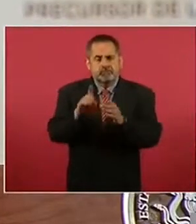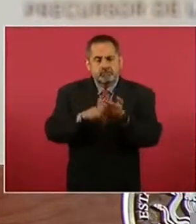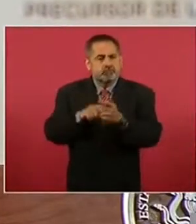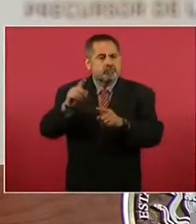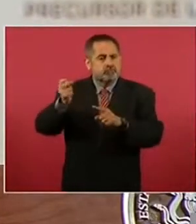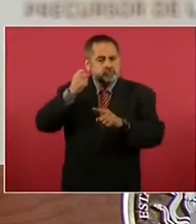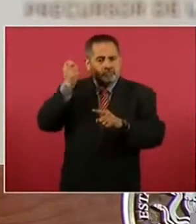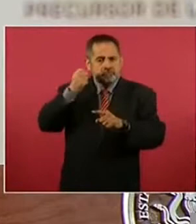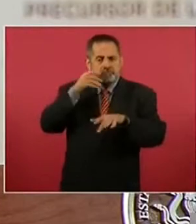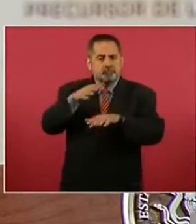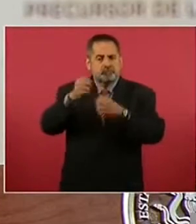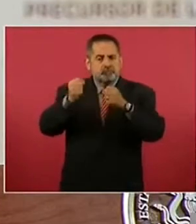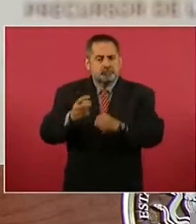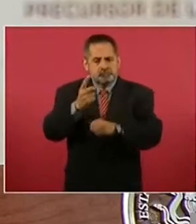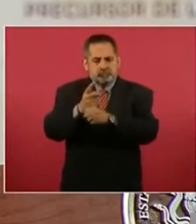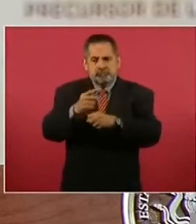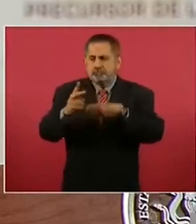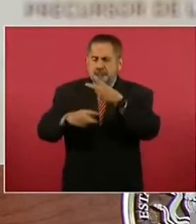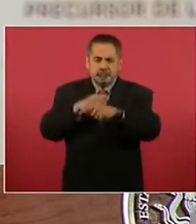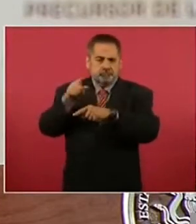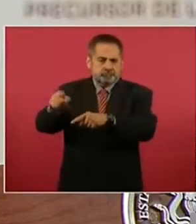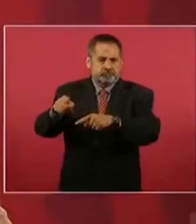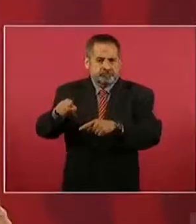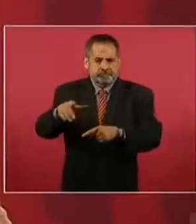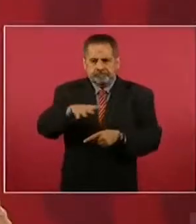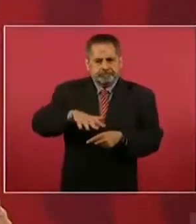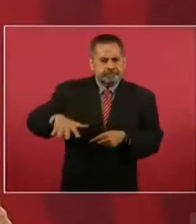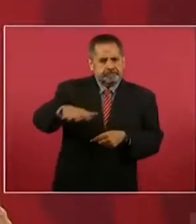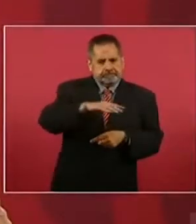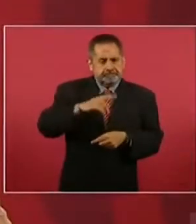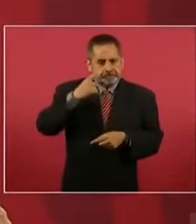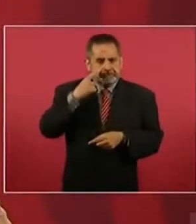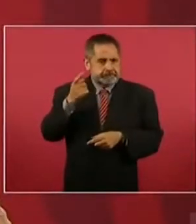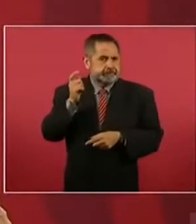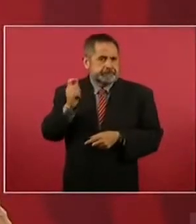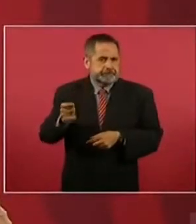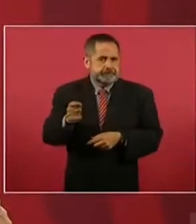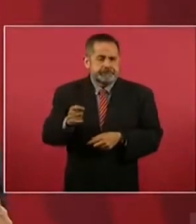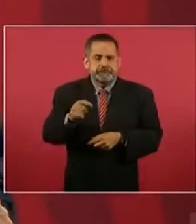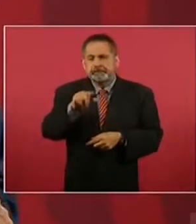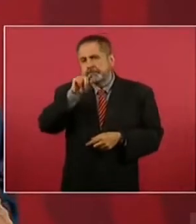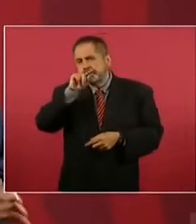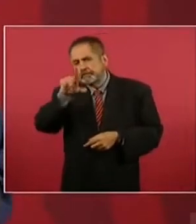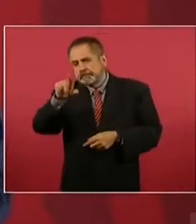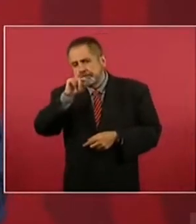Para CPS Noticias, Miguel González Guerra.